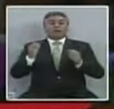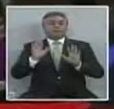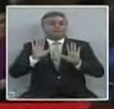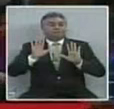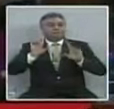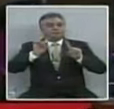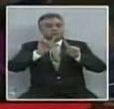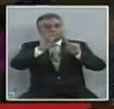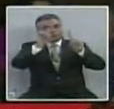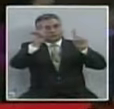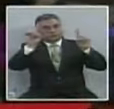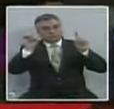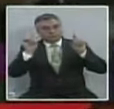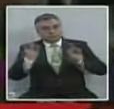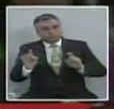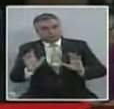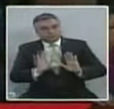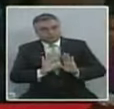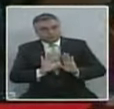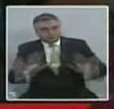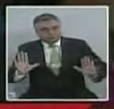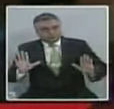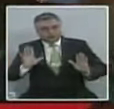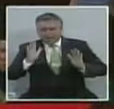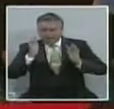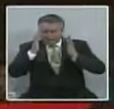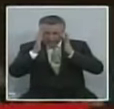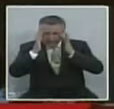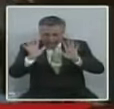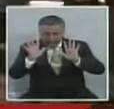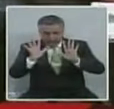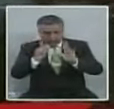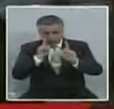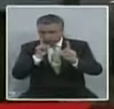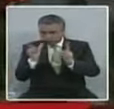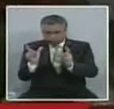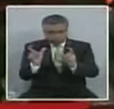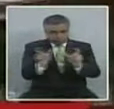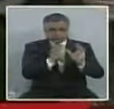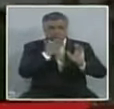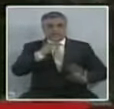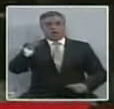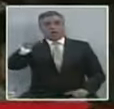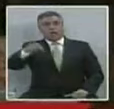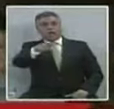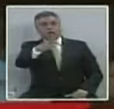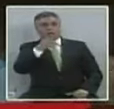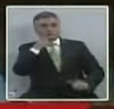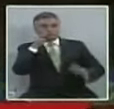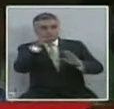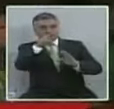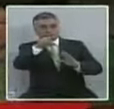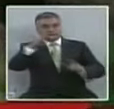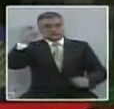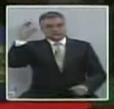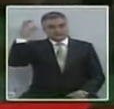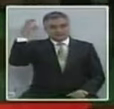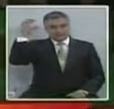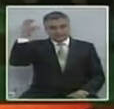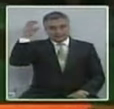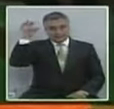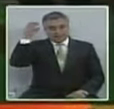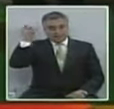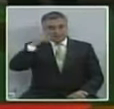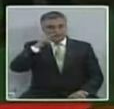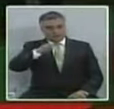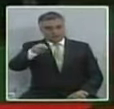descartar. Eso ha pasado en otras veces, por lo tanto, hay que estar absolutamente alerta. Estamos viendo imágenes de La Serena en vivo, en directo. Hemos